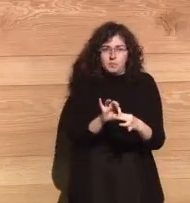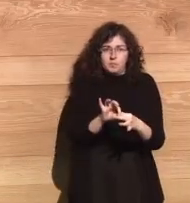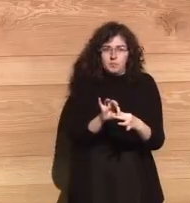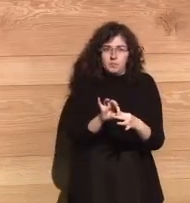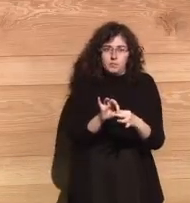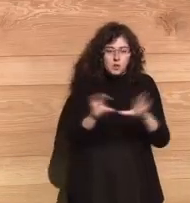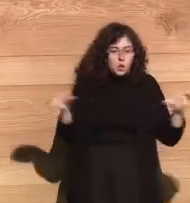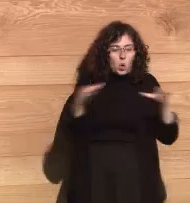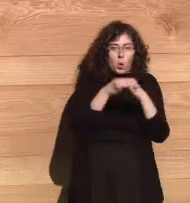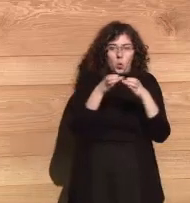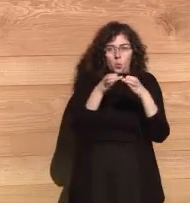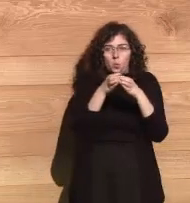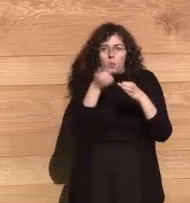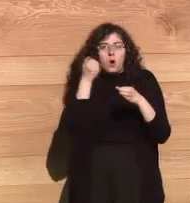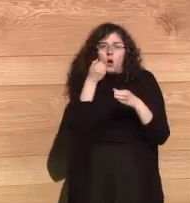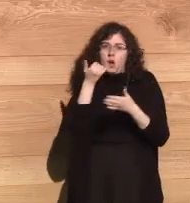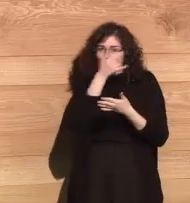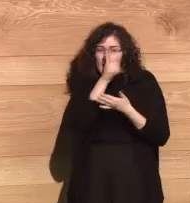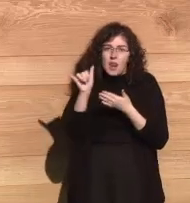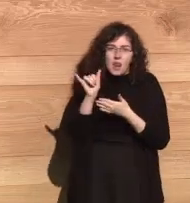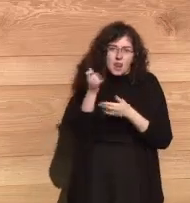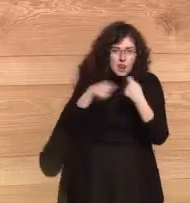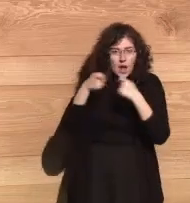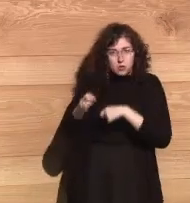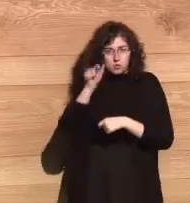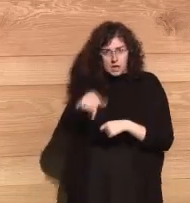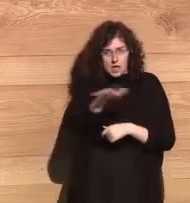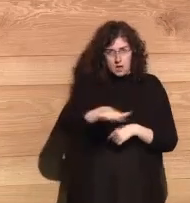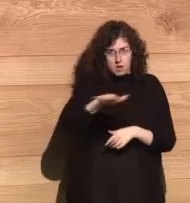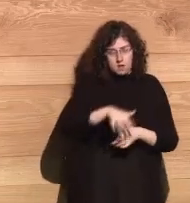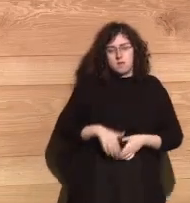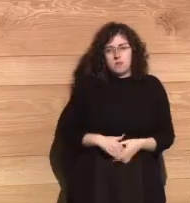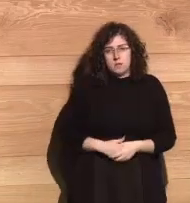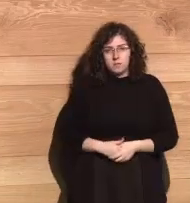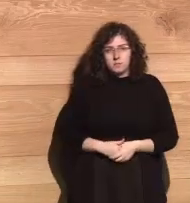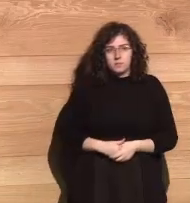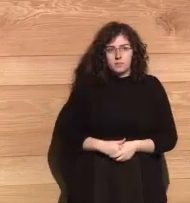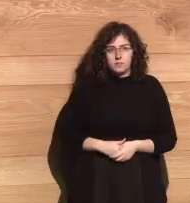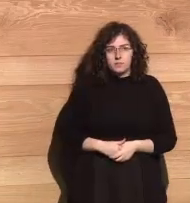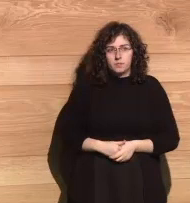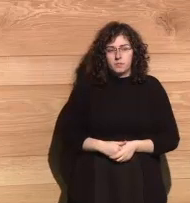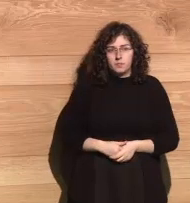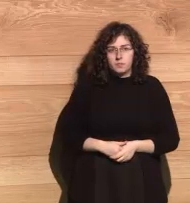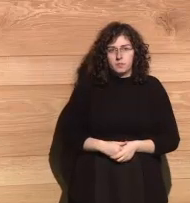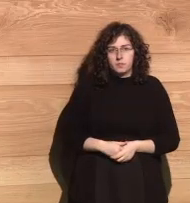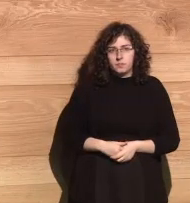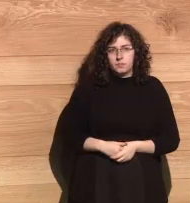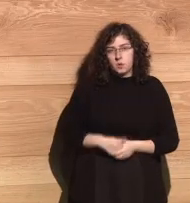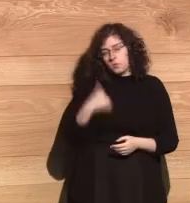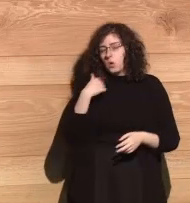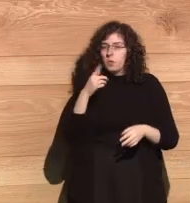una banda de narcos en Tepito, ¿no? Siempre como muy respetuosa de la gente